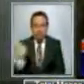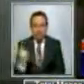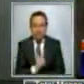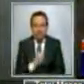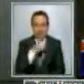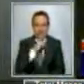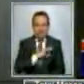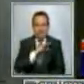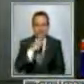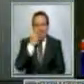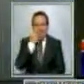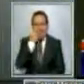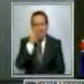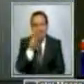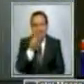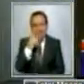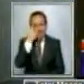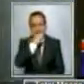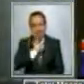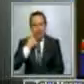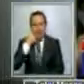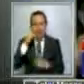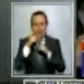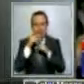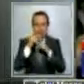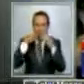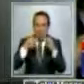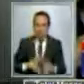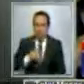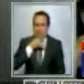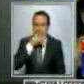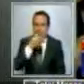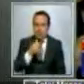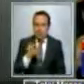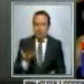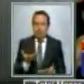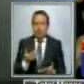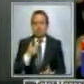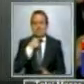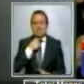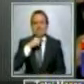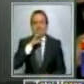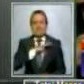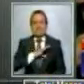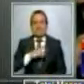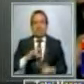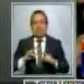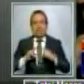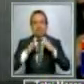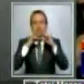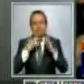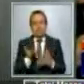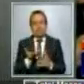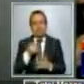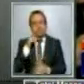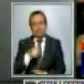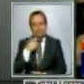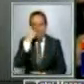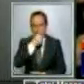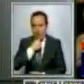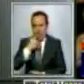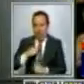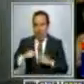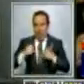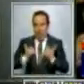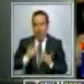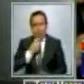chile son el rostro y la palabra honesta del nuevo país que queremos construir estos rostros jóvenes los he